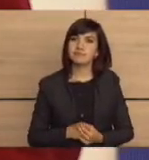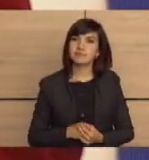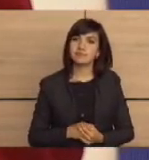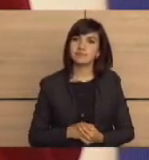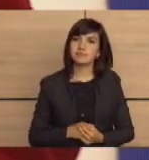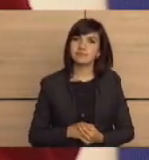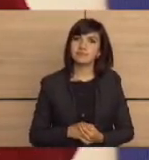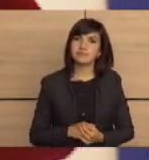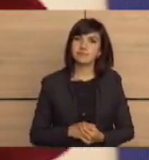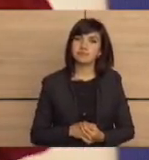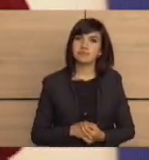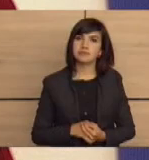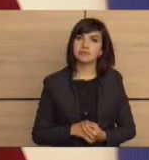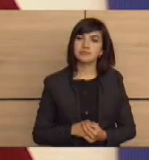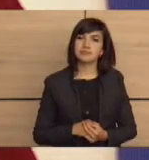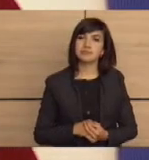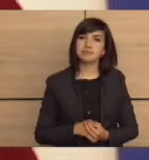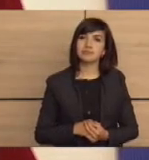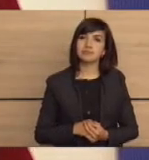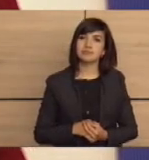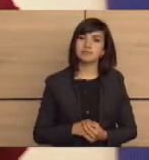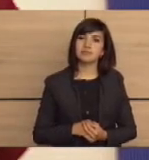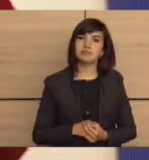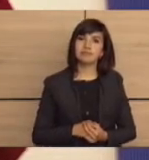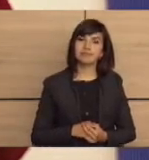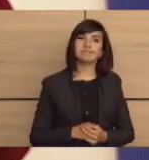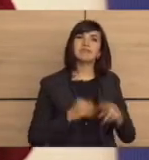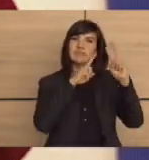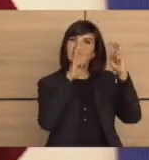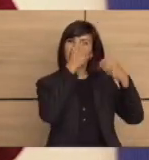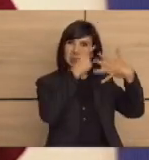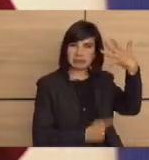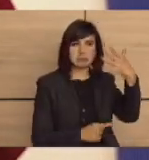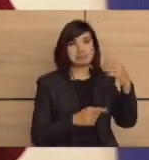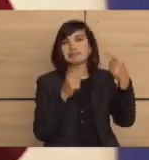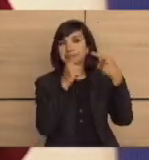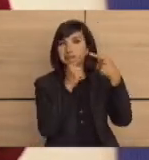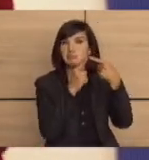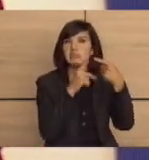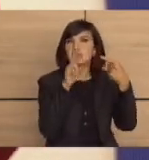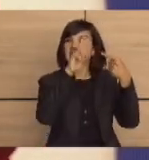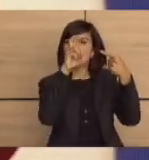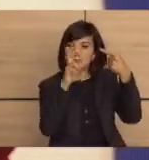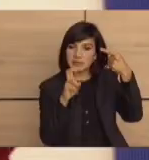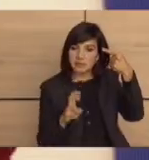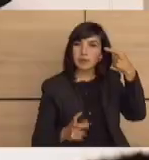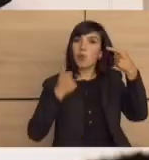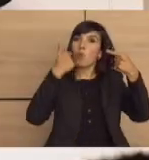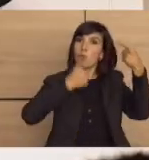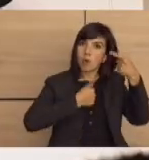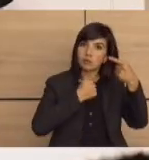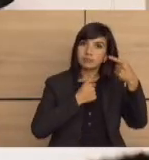De hecho, uno es los asuntos de qué enseñar, y los otros son los asuntos de cómo